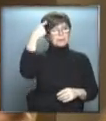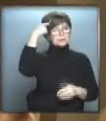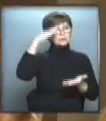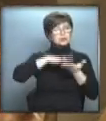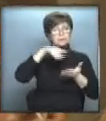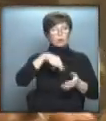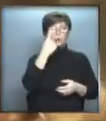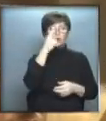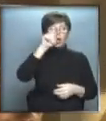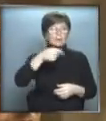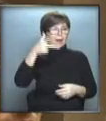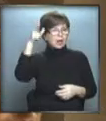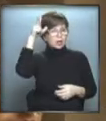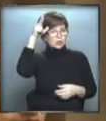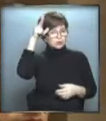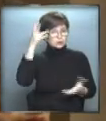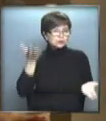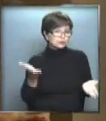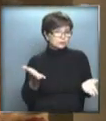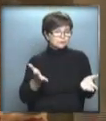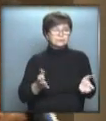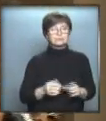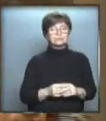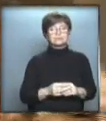venimos del 1,8, así que